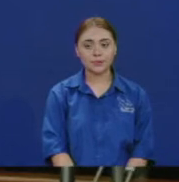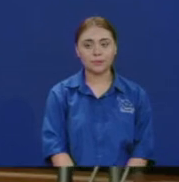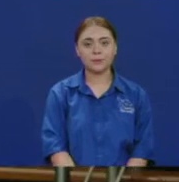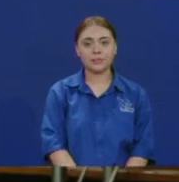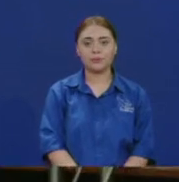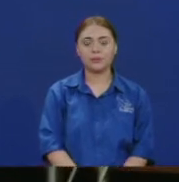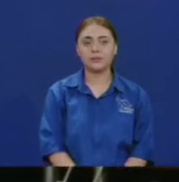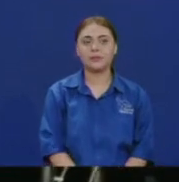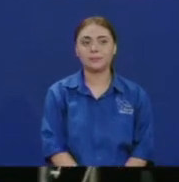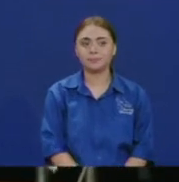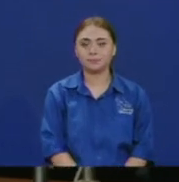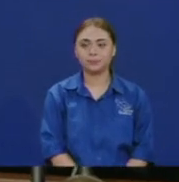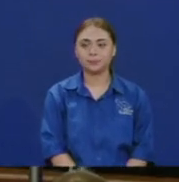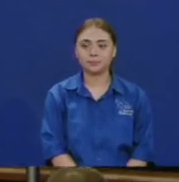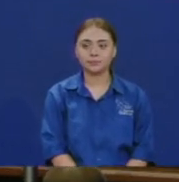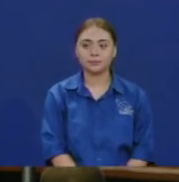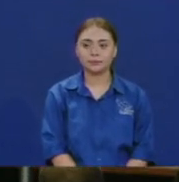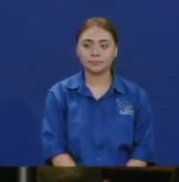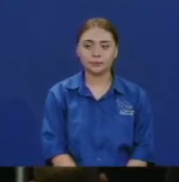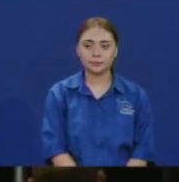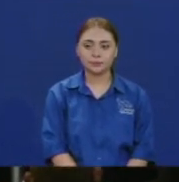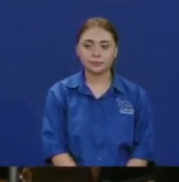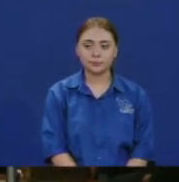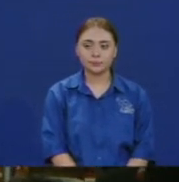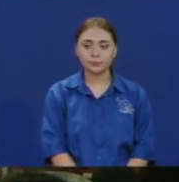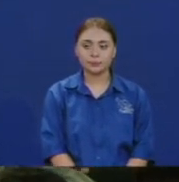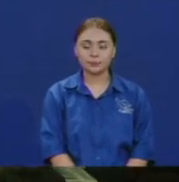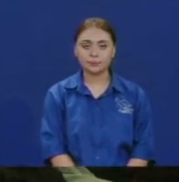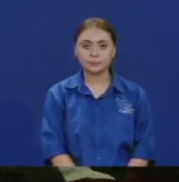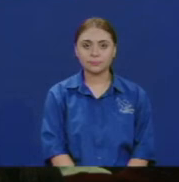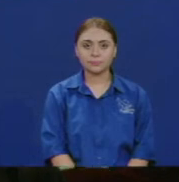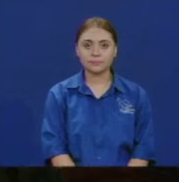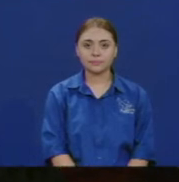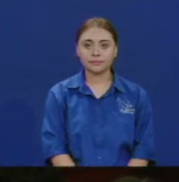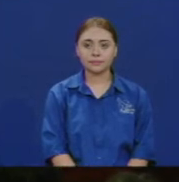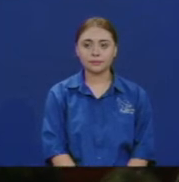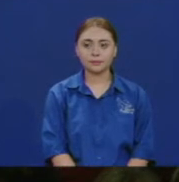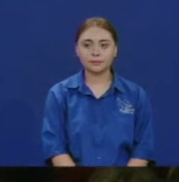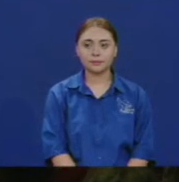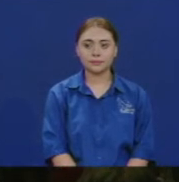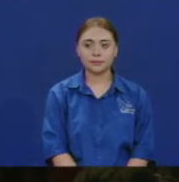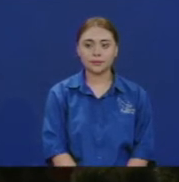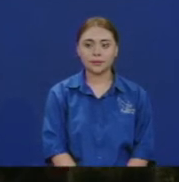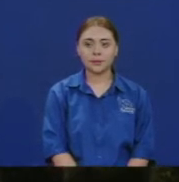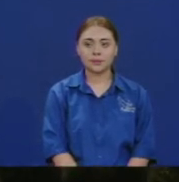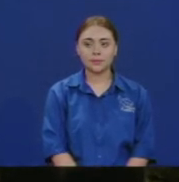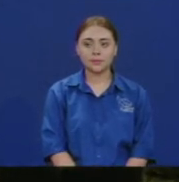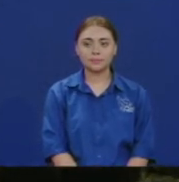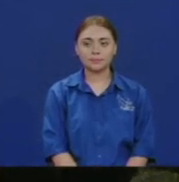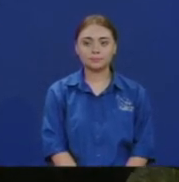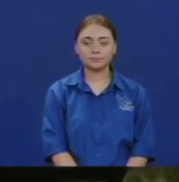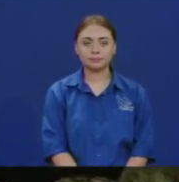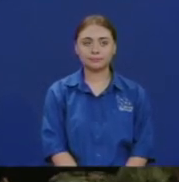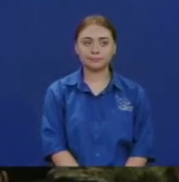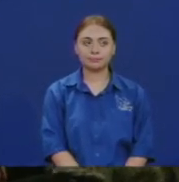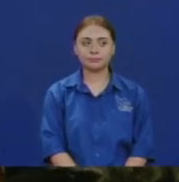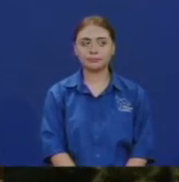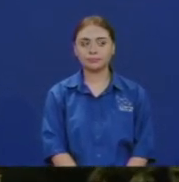Gracias. Mire, pues, por si no lo ha leído, lo vamos a leer.